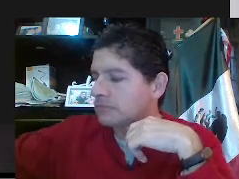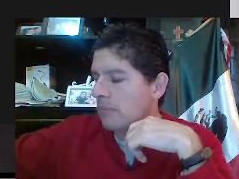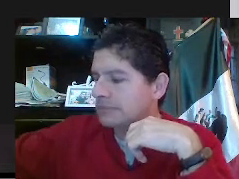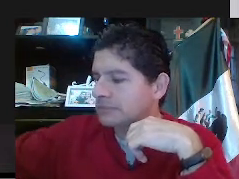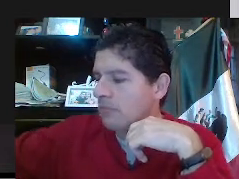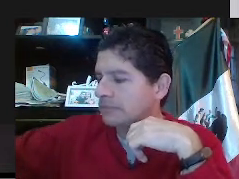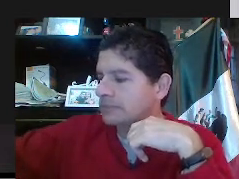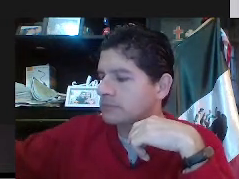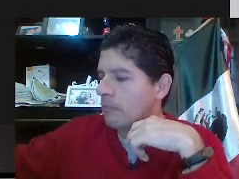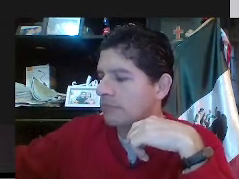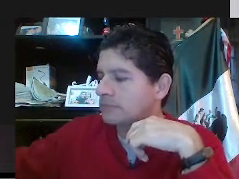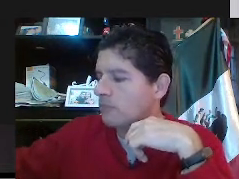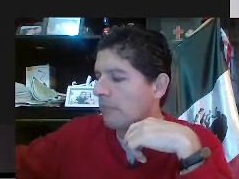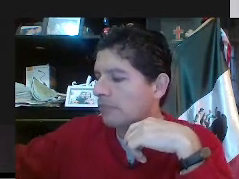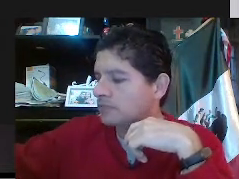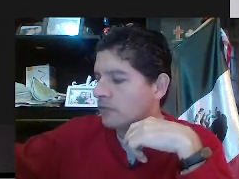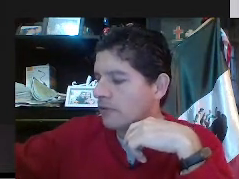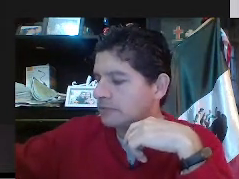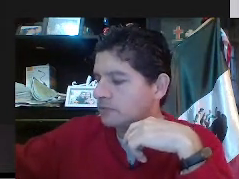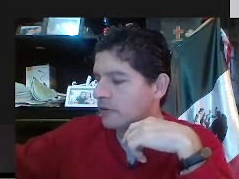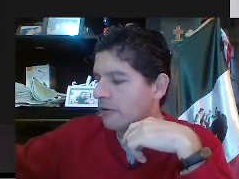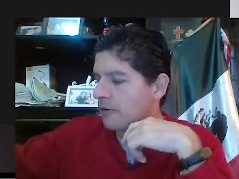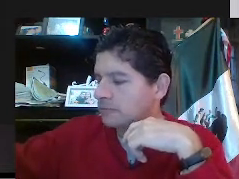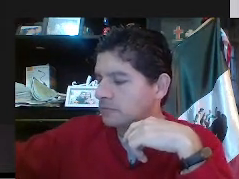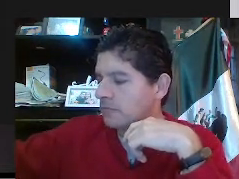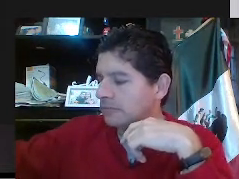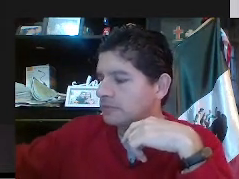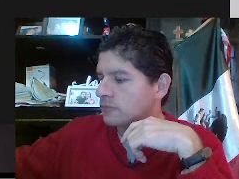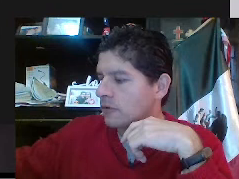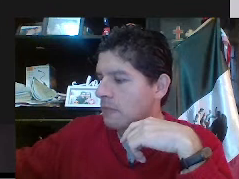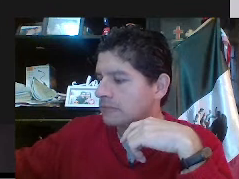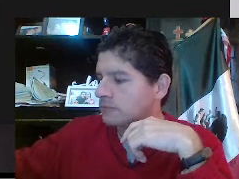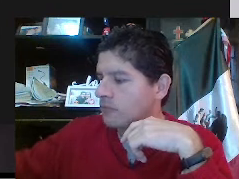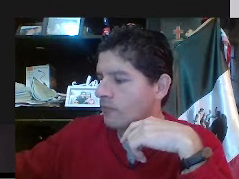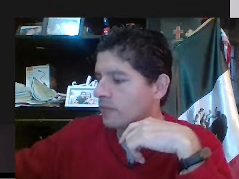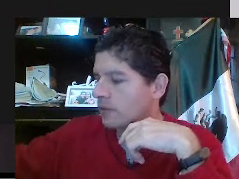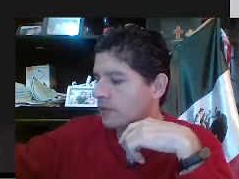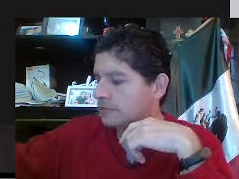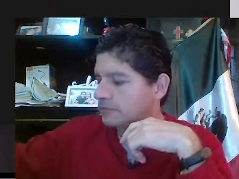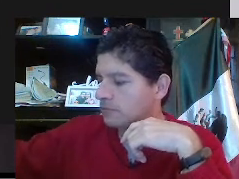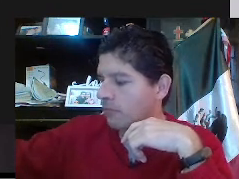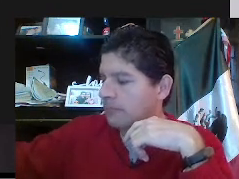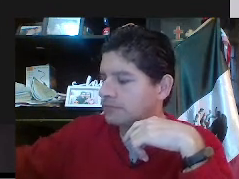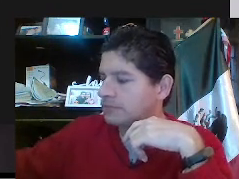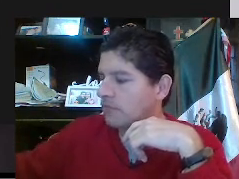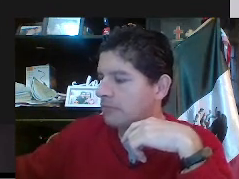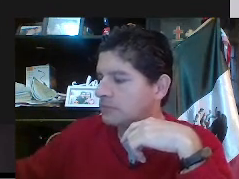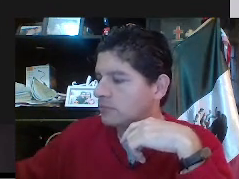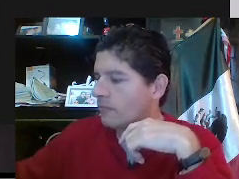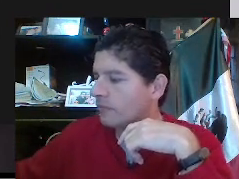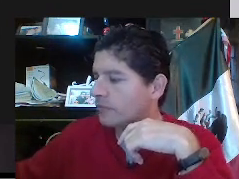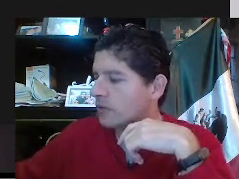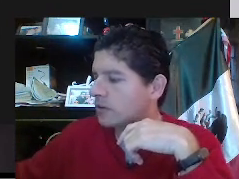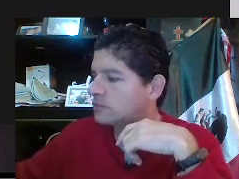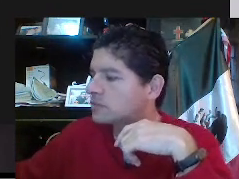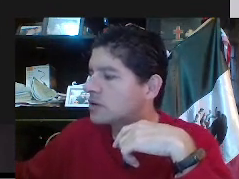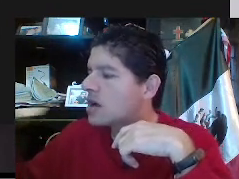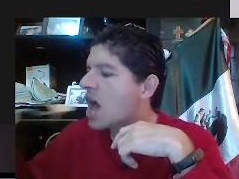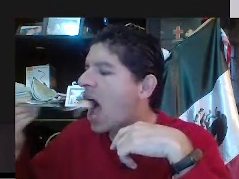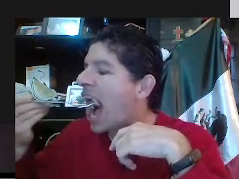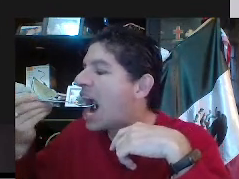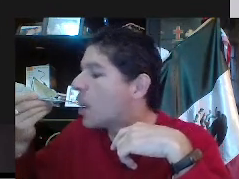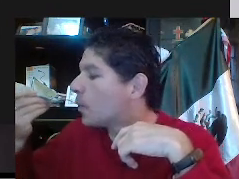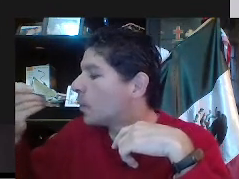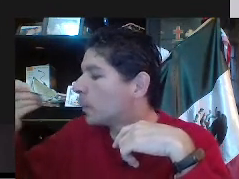Por otra parte, en términos de la Ley del Servicio Público de Energía Eléctrica del 92, la CFE se obligó a comprar energía